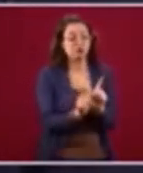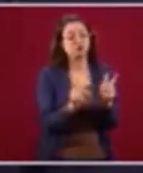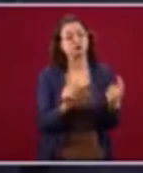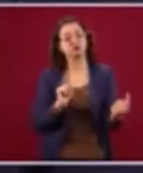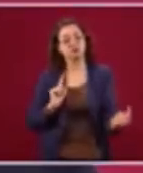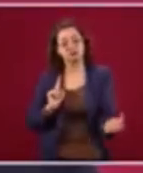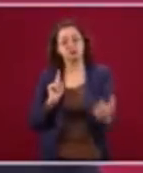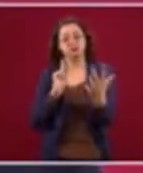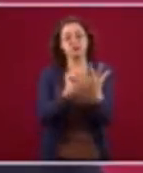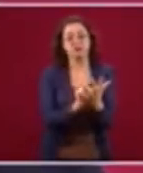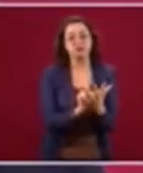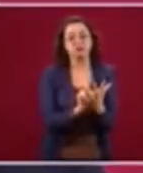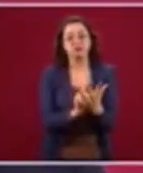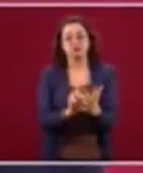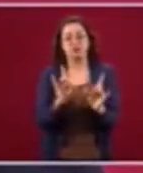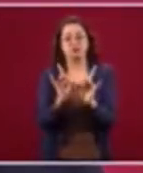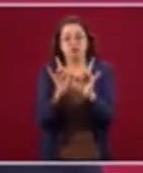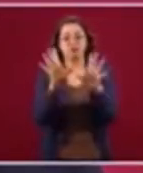hay un exabrupto,